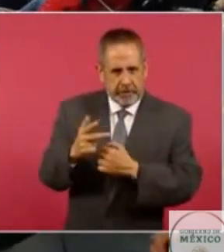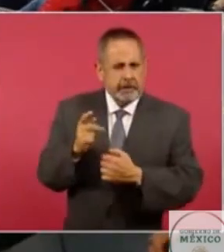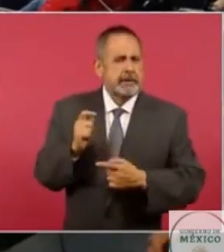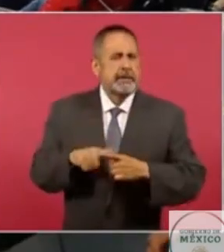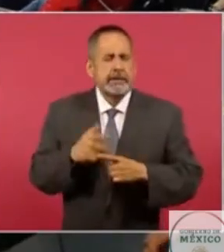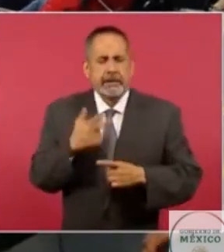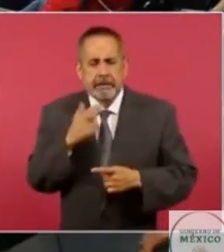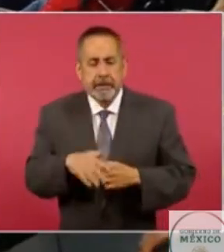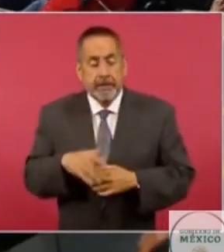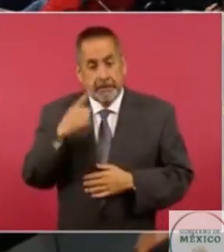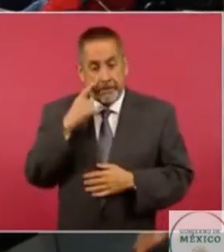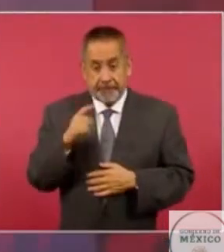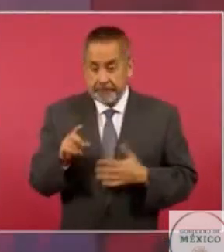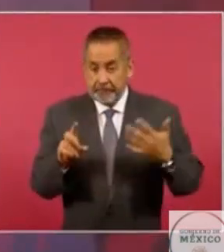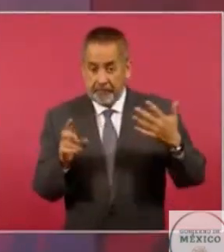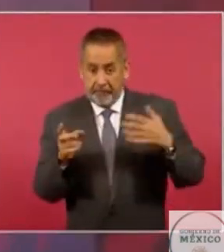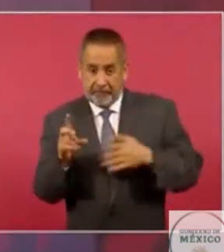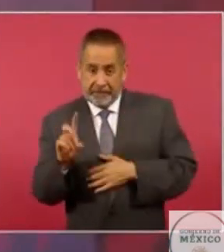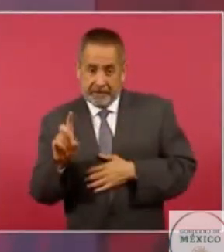Que de 39